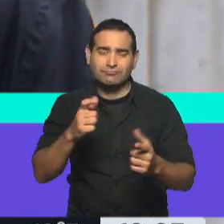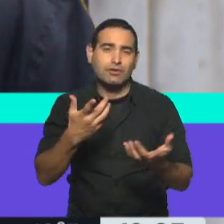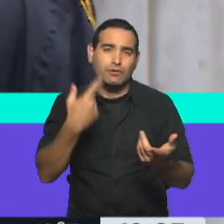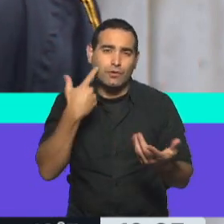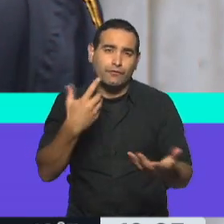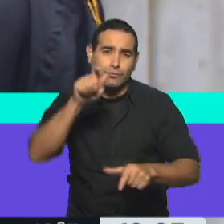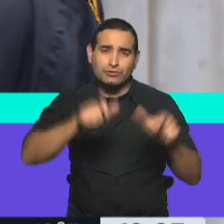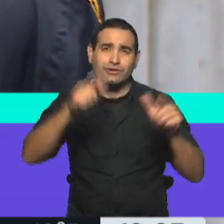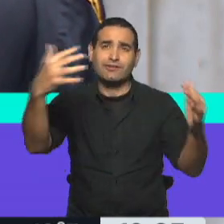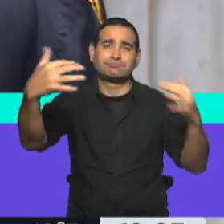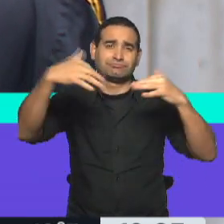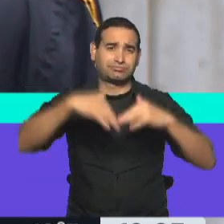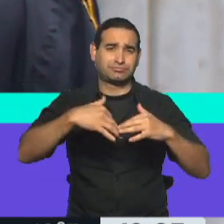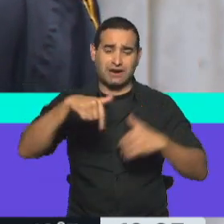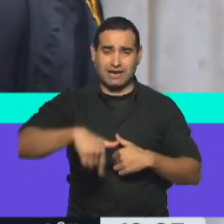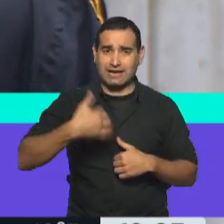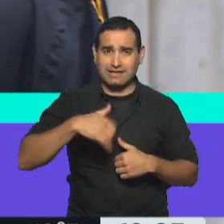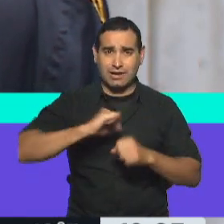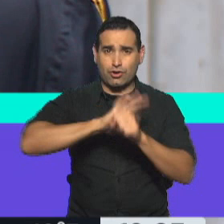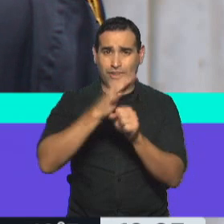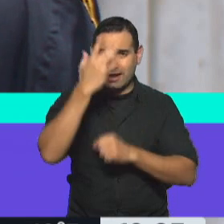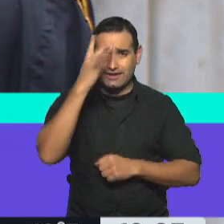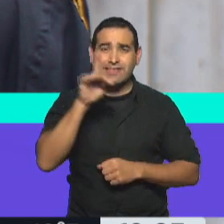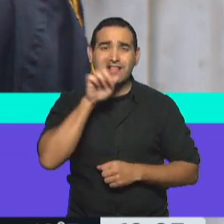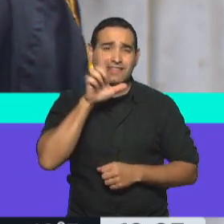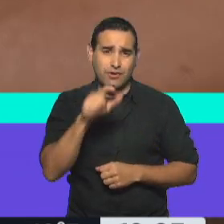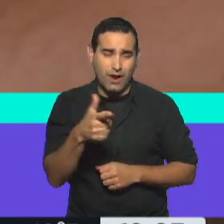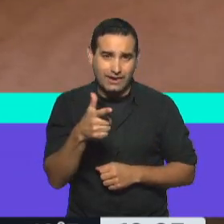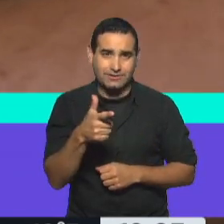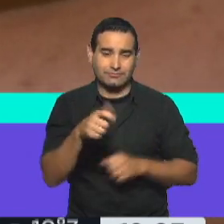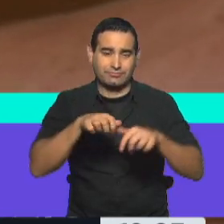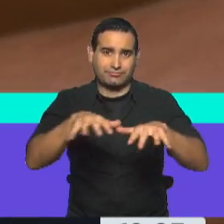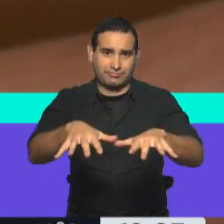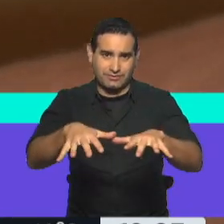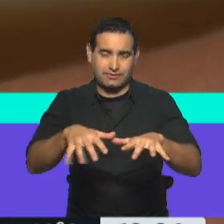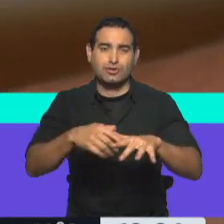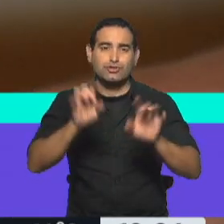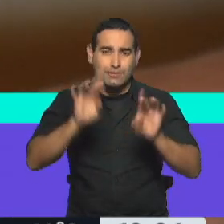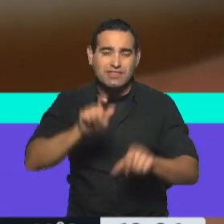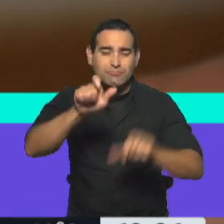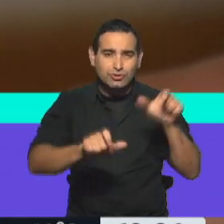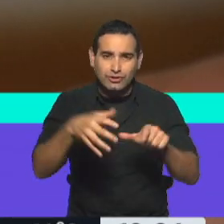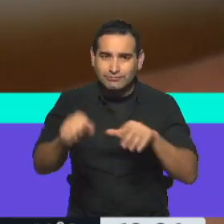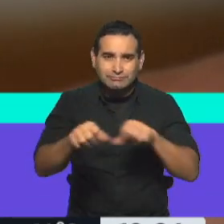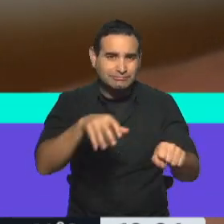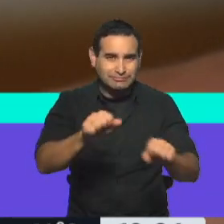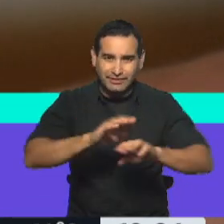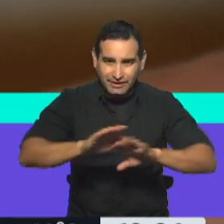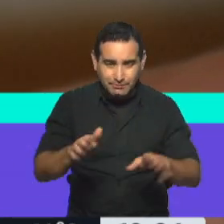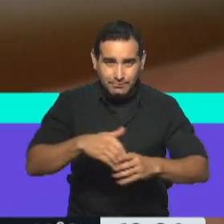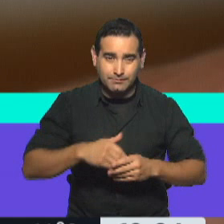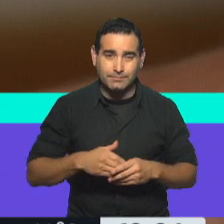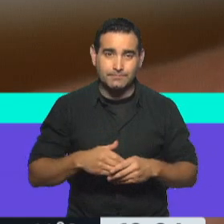importados, obviamente, porque no existía en el país, pero todavía no transmisión comunitaria, es decir, todavía no extendida. Entonces, cuanto